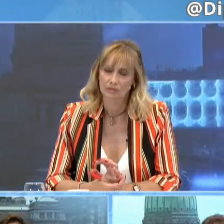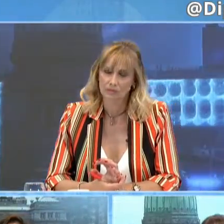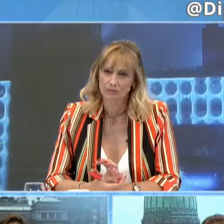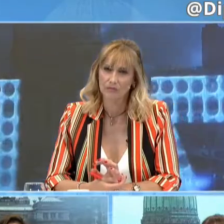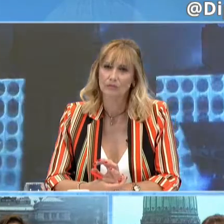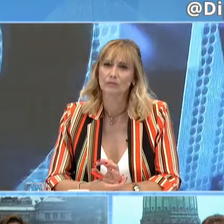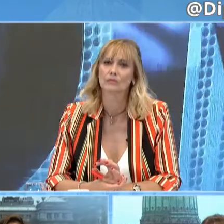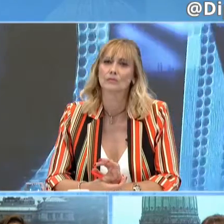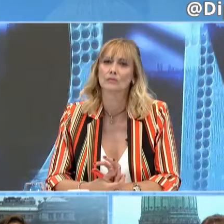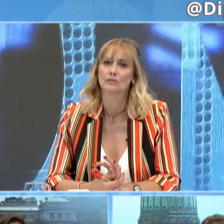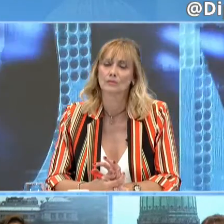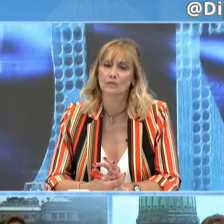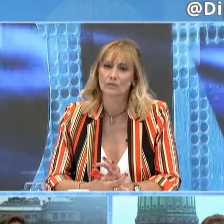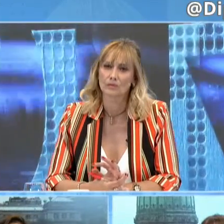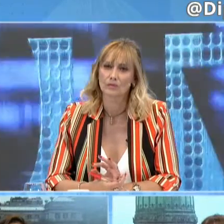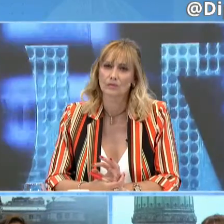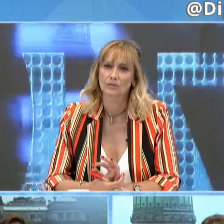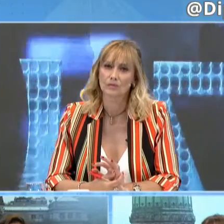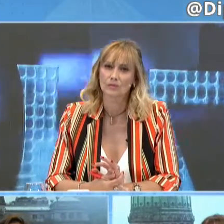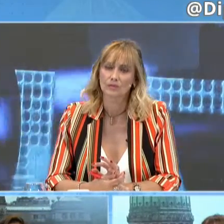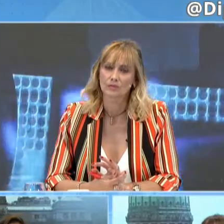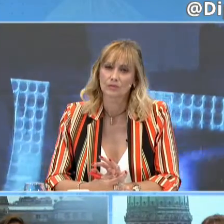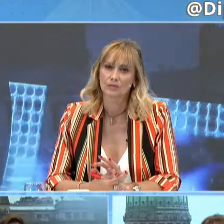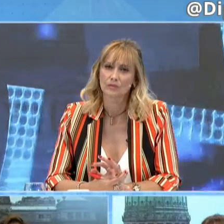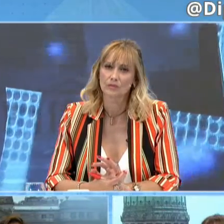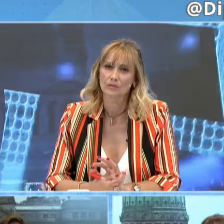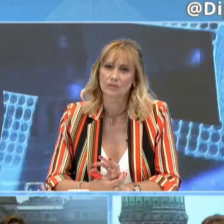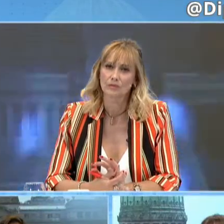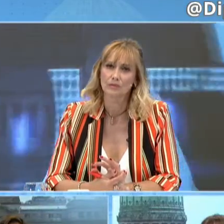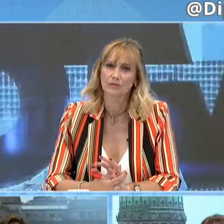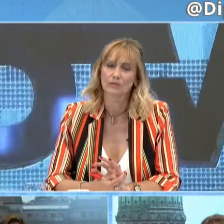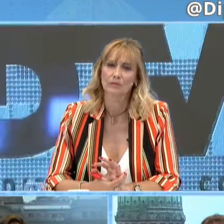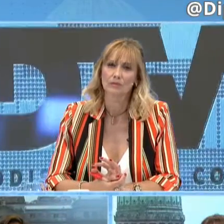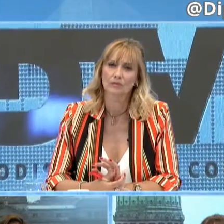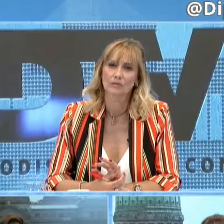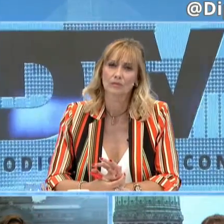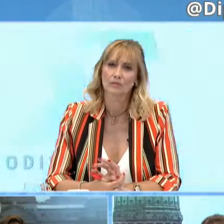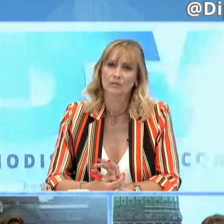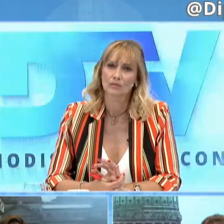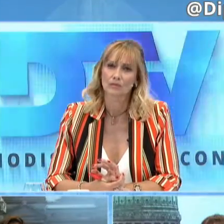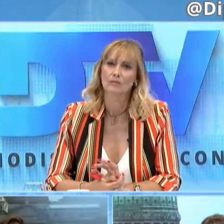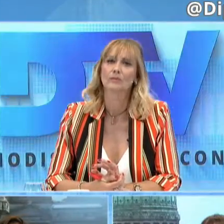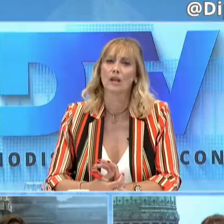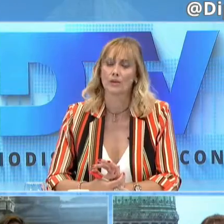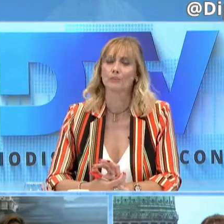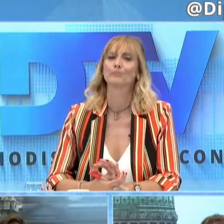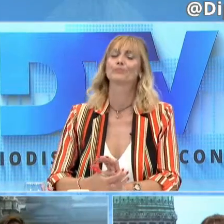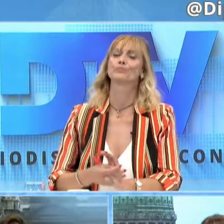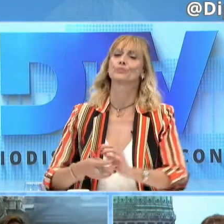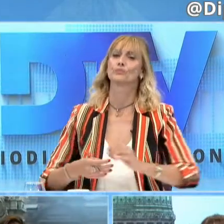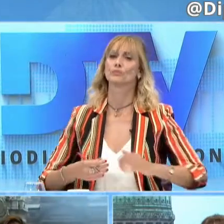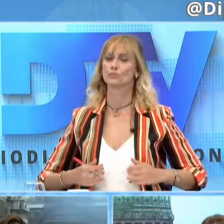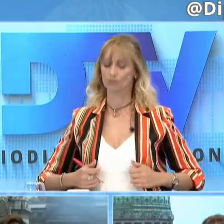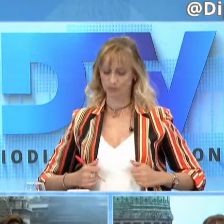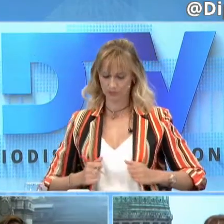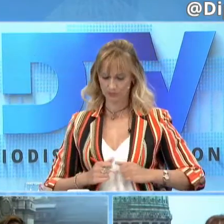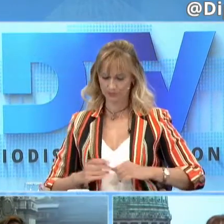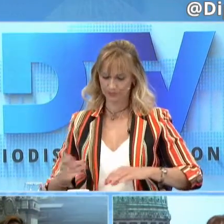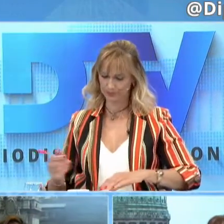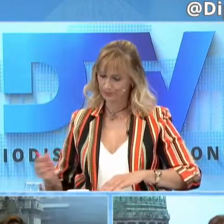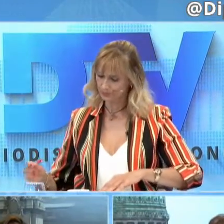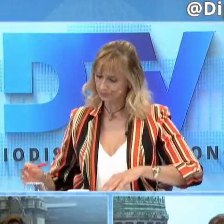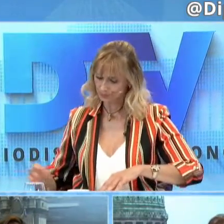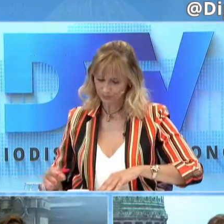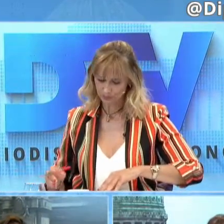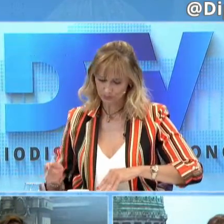pero planteábamos desde nuestro sector que no veíamos ninguna medida de contención de gasto en algún aspecto. el